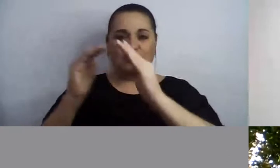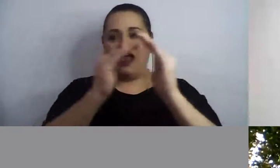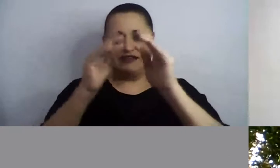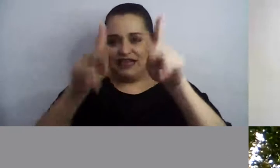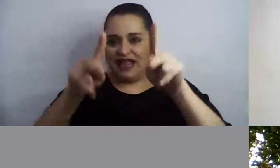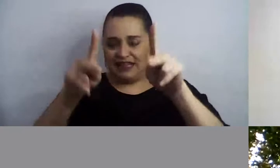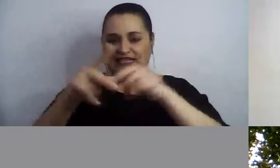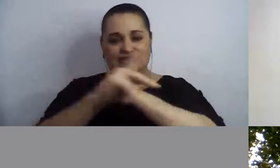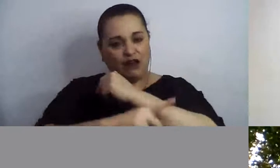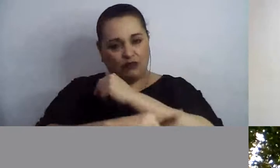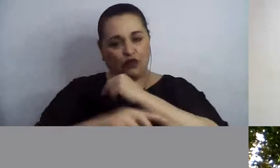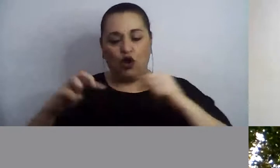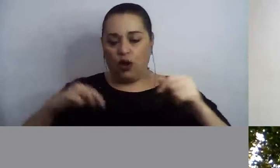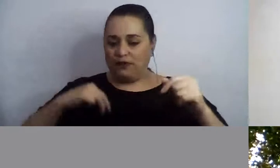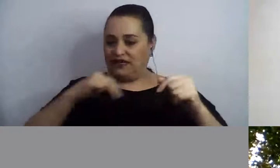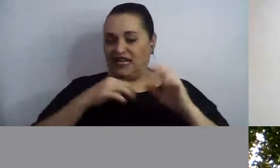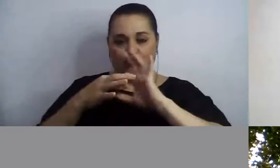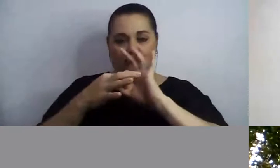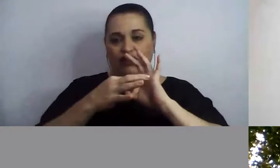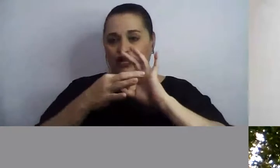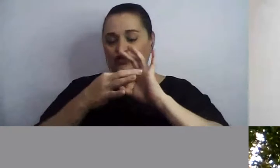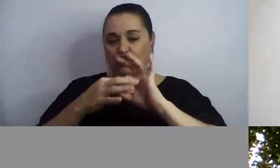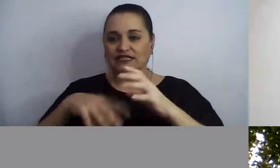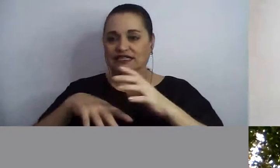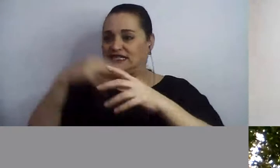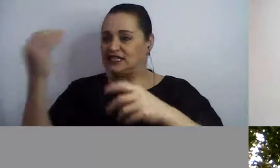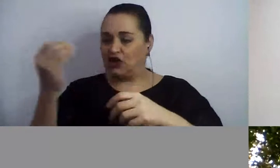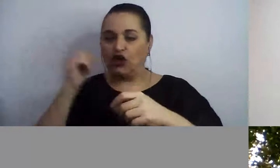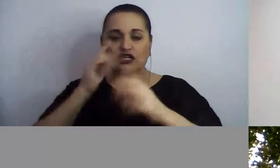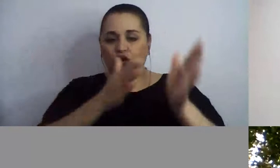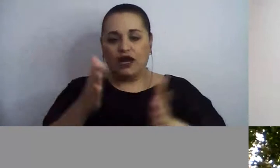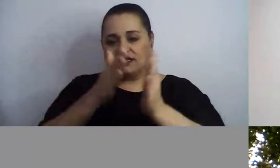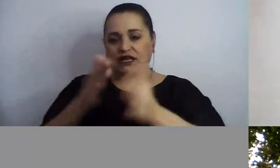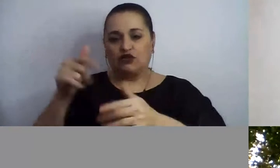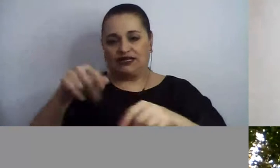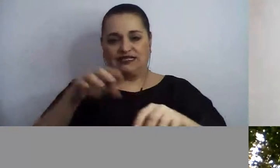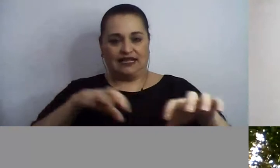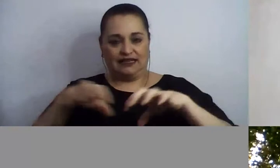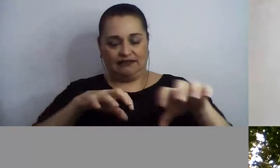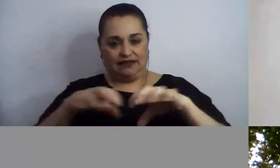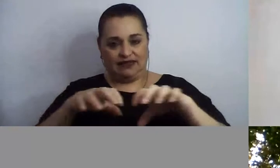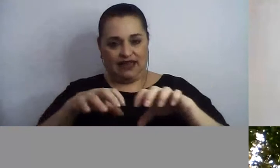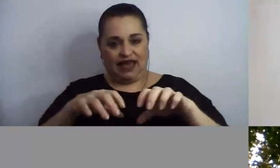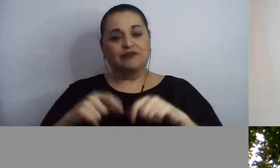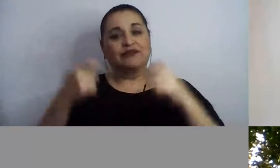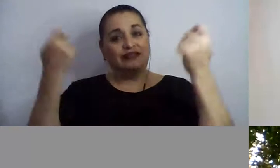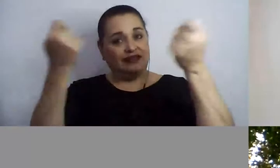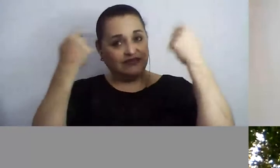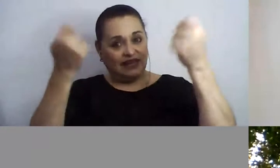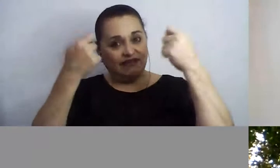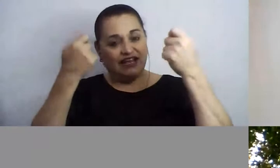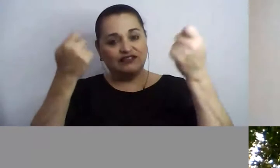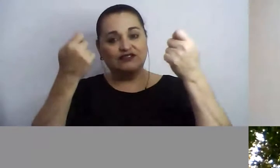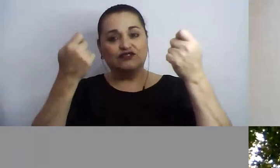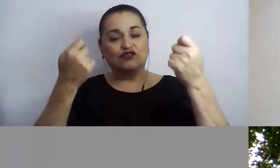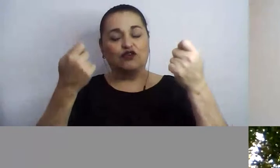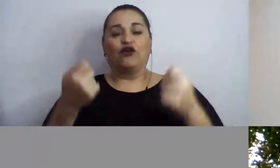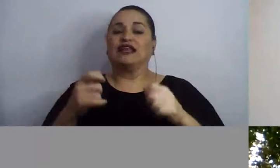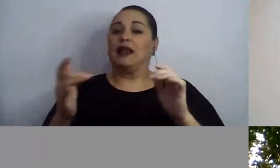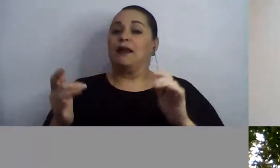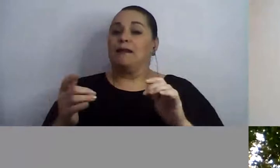República y el Ministerio de Relaciones Exteriores como organizadores de esta actividad en el marco de la conmemoración tanto del